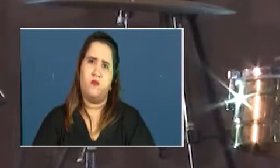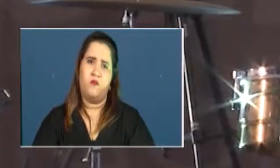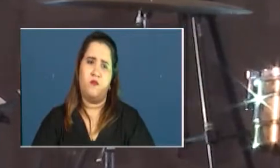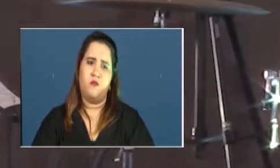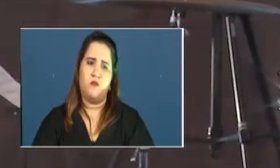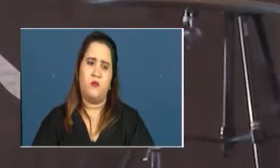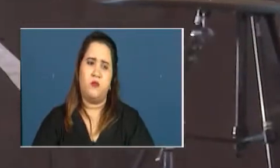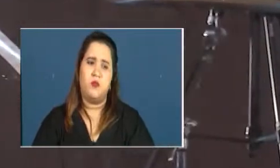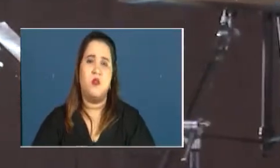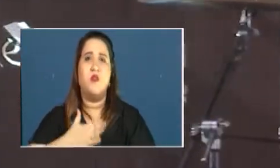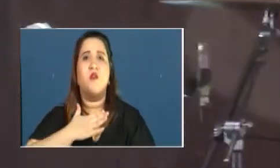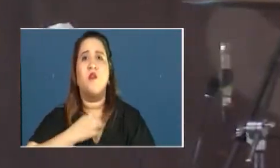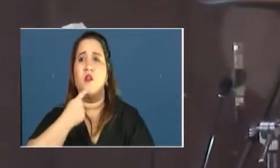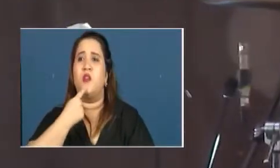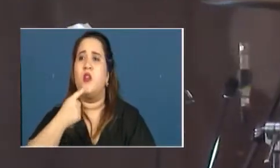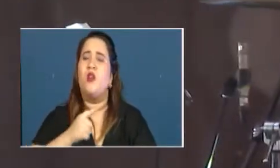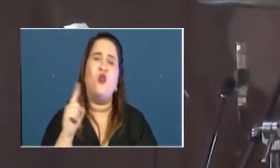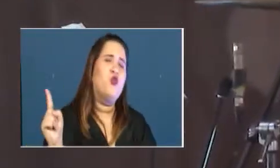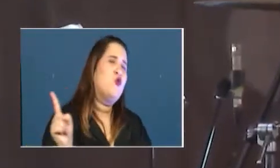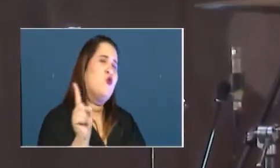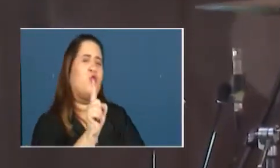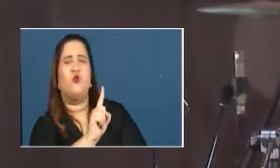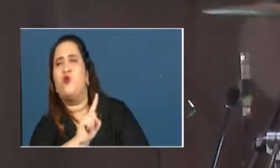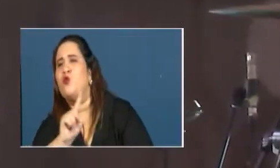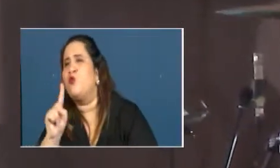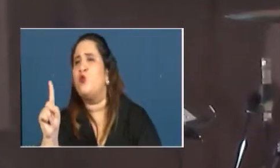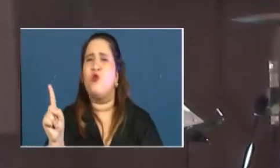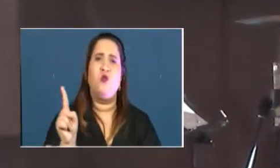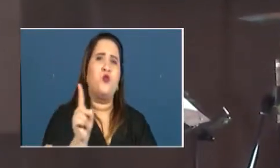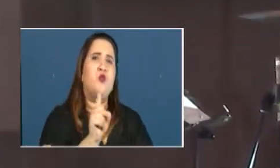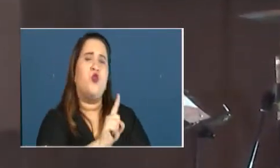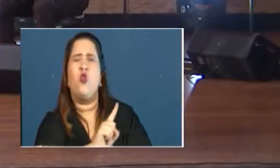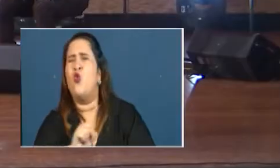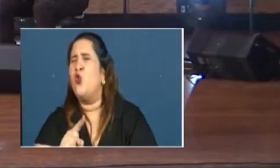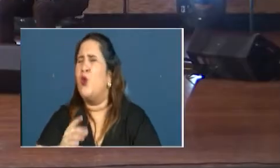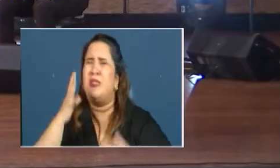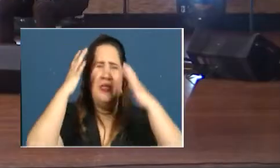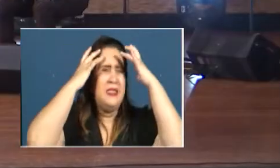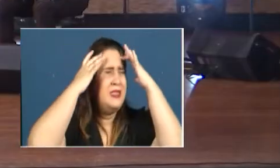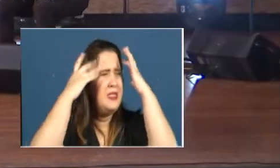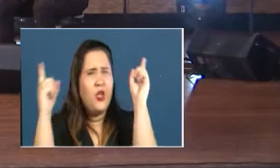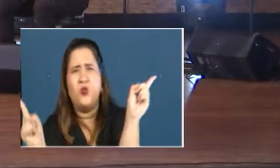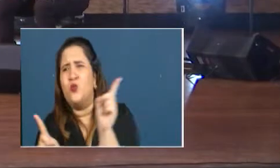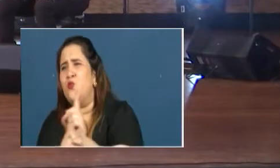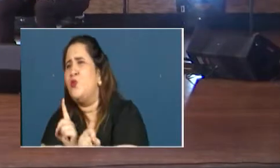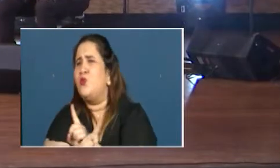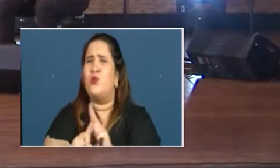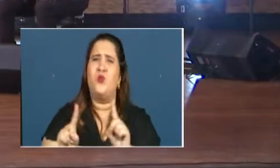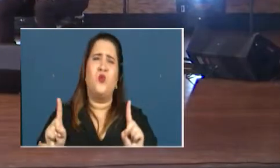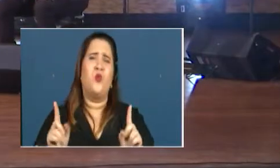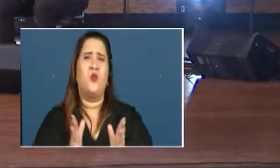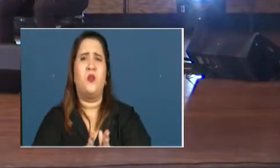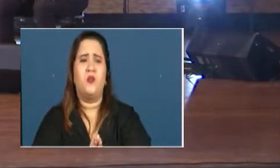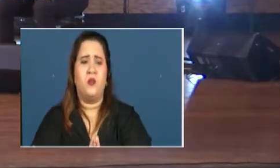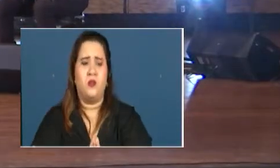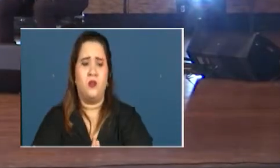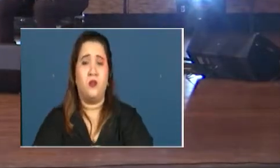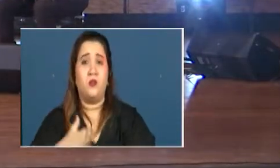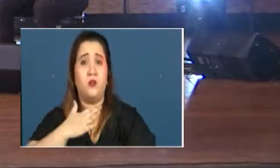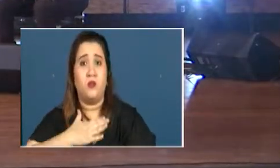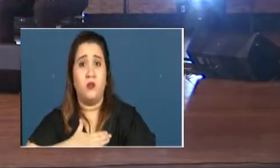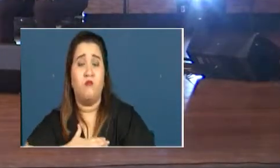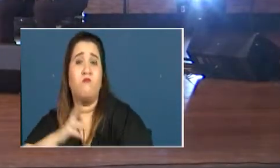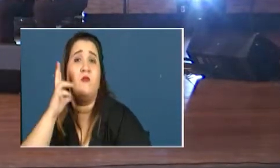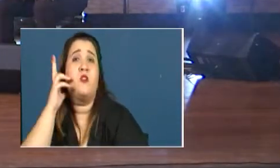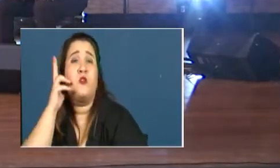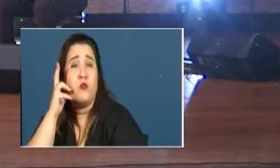Y yo te digo, no, no, no, no desesperes. Y